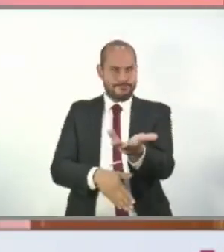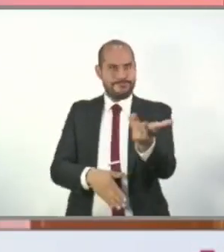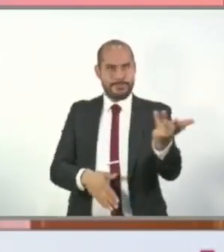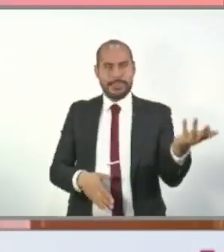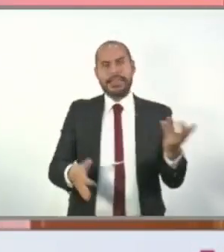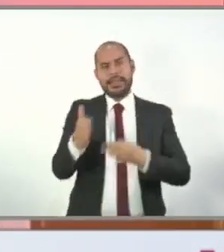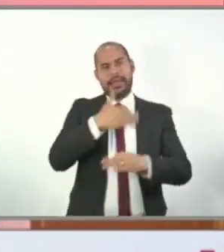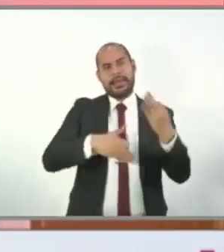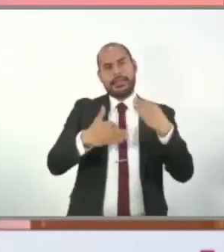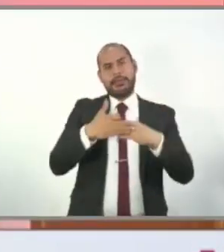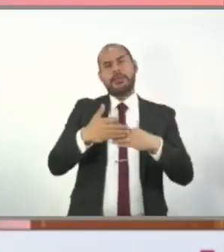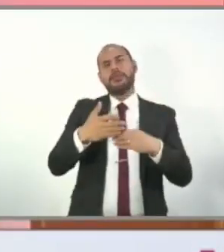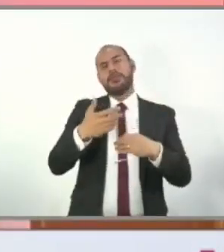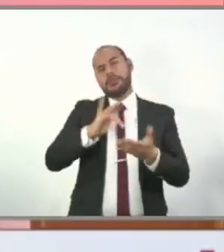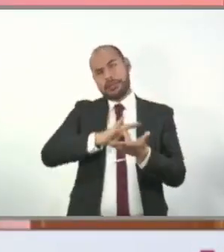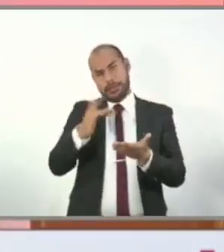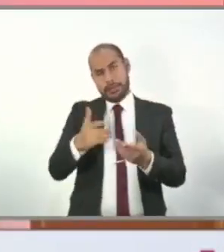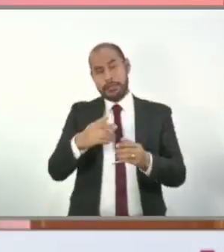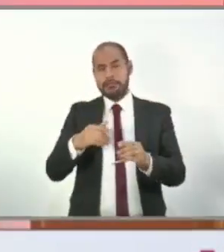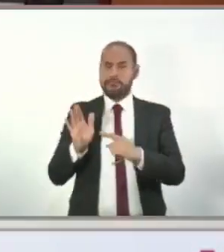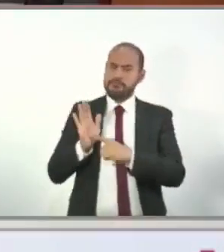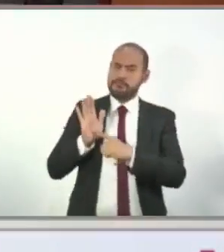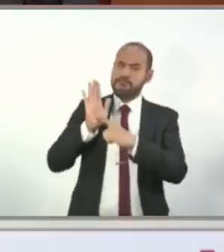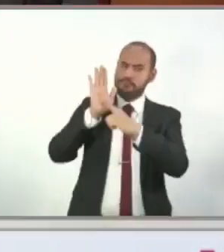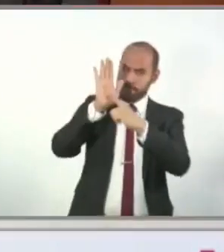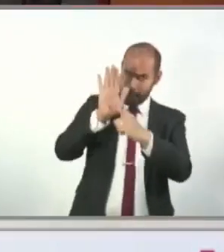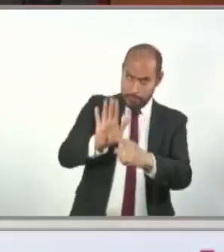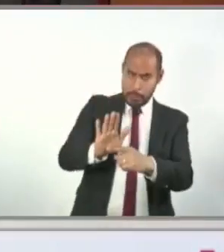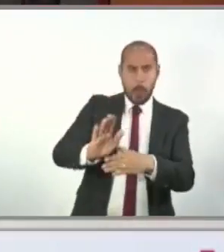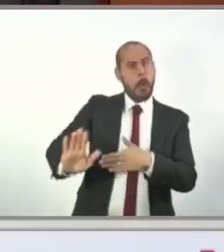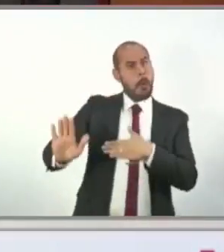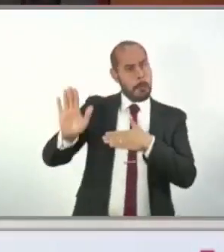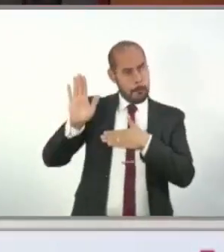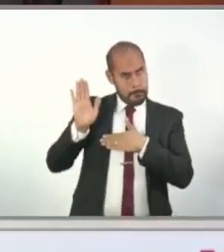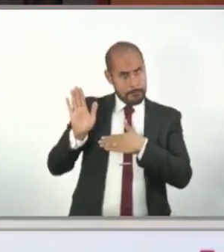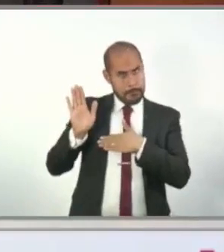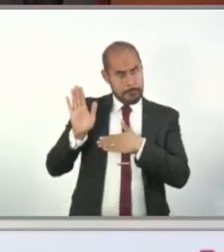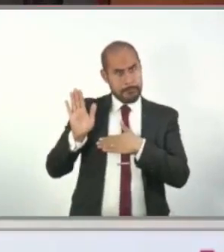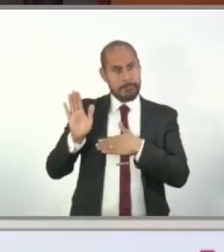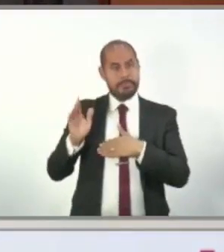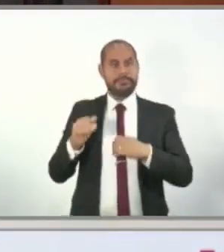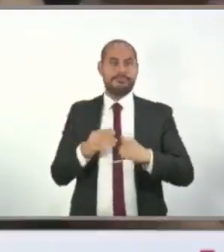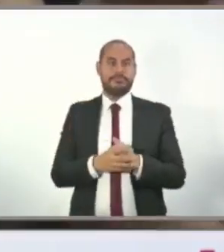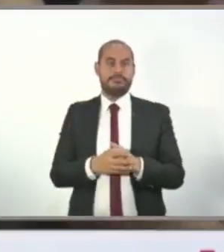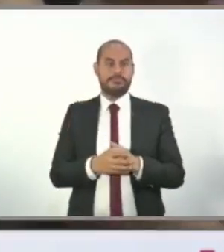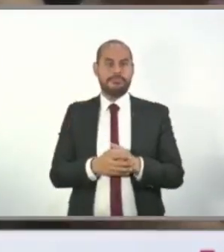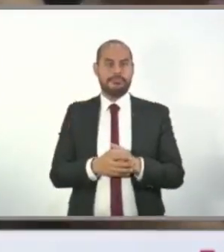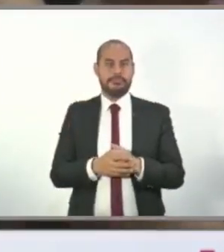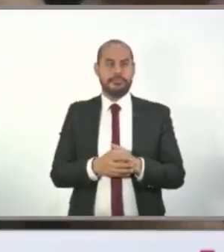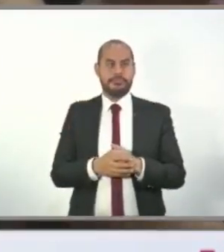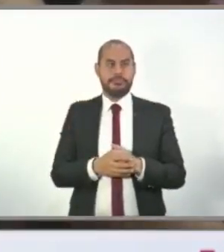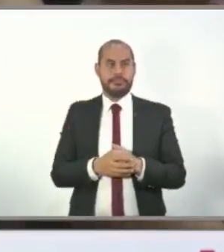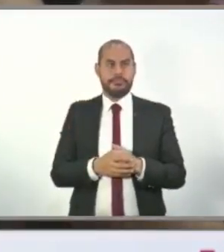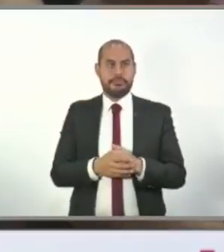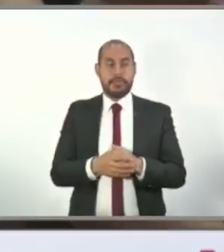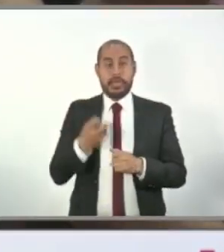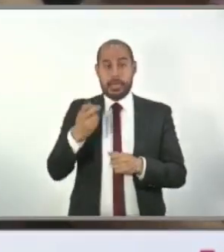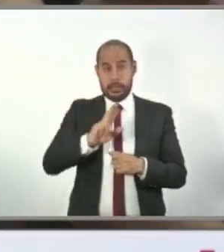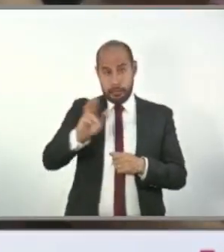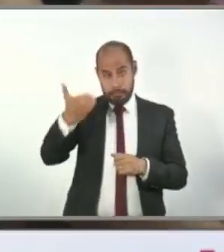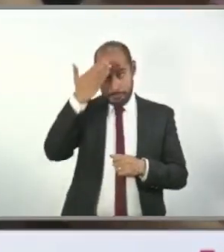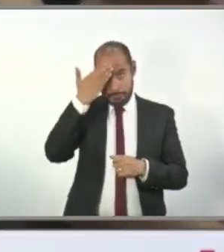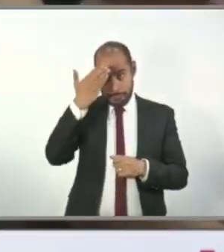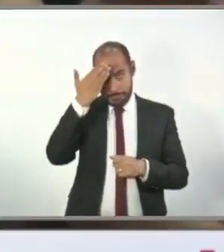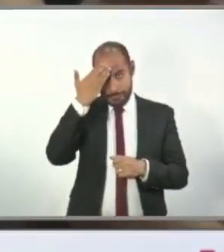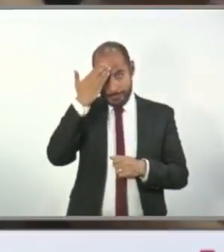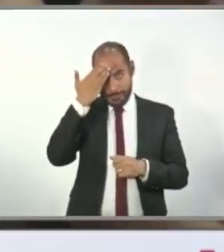todas y todos por su testimonio de compromiso, pero sobre todo de generosidad. Este reconocimiento